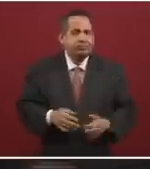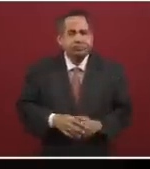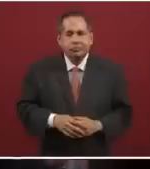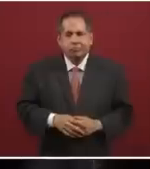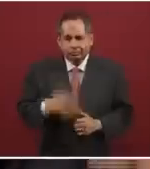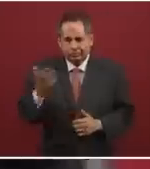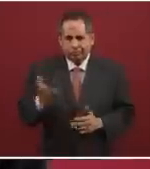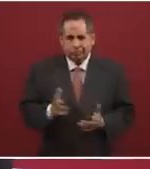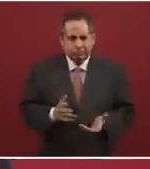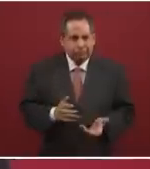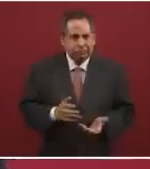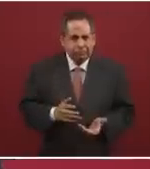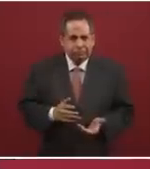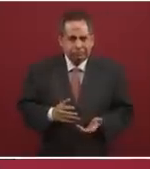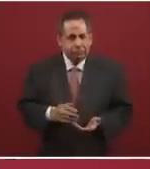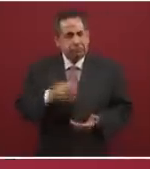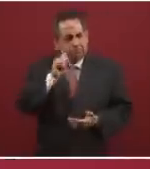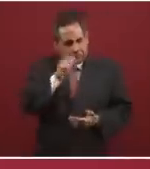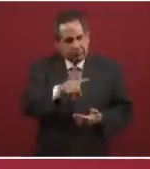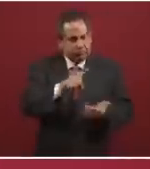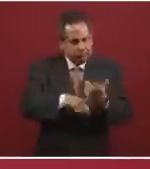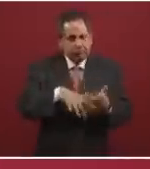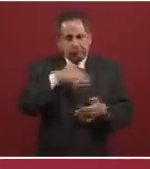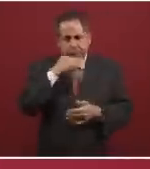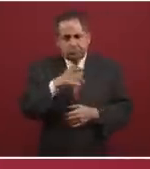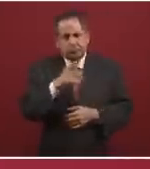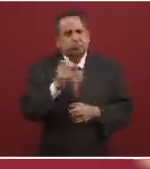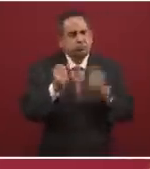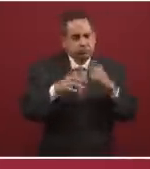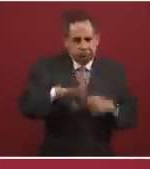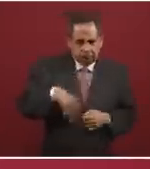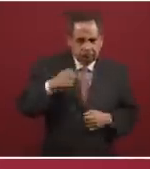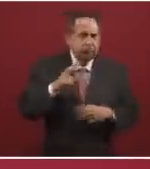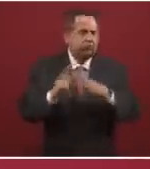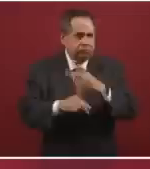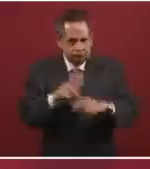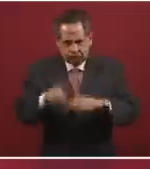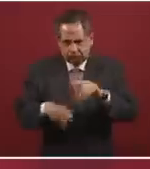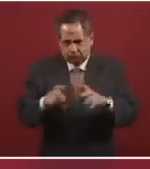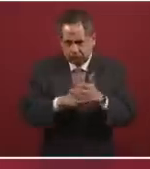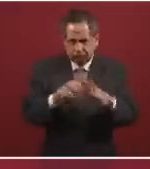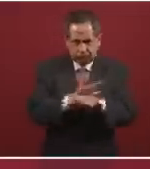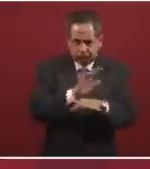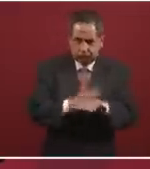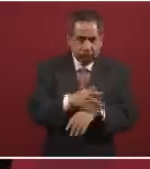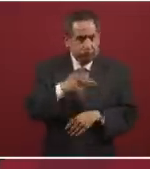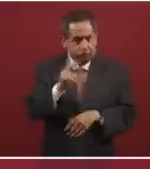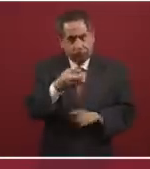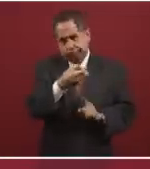O sea, se cometieron esos abusos, se va a corregir, pero